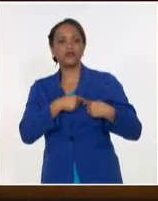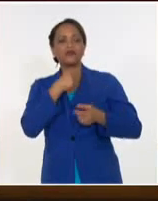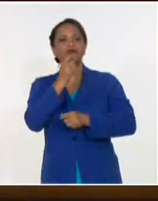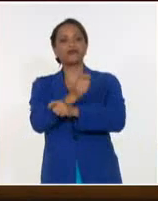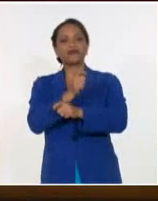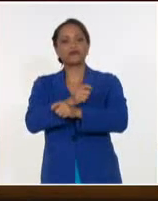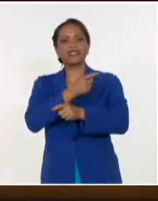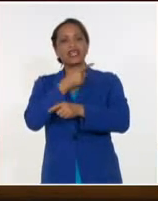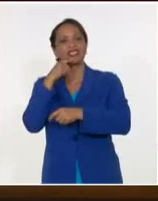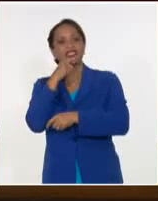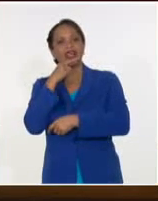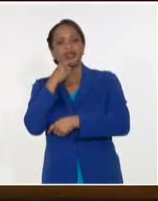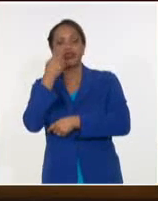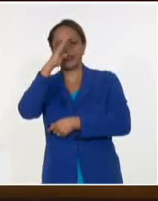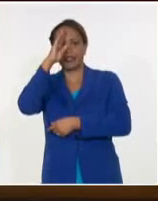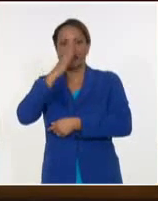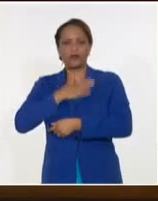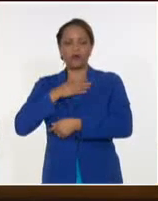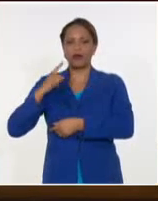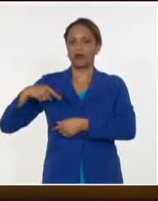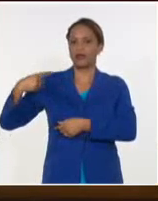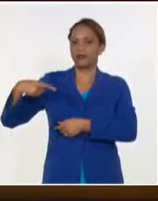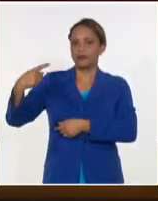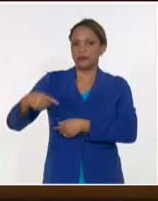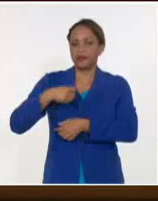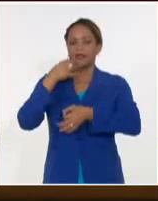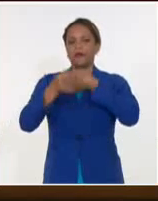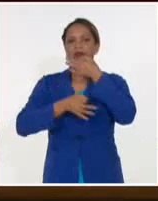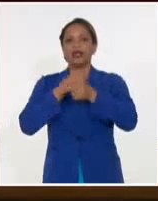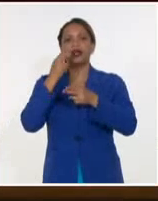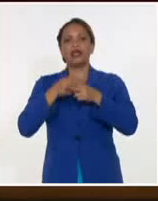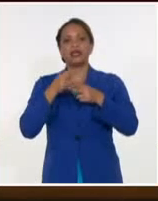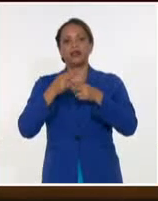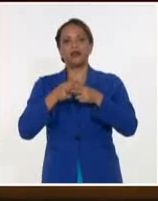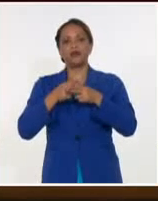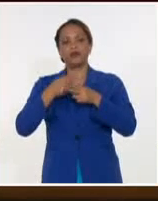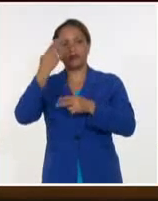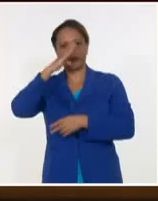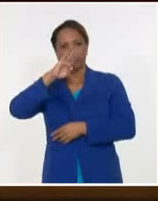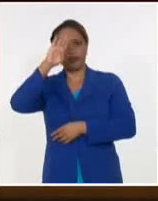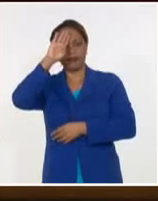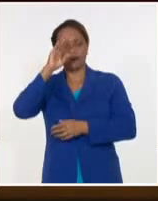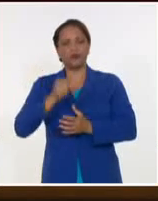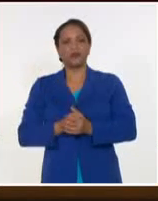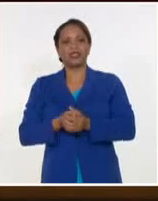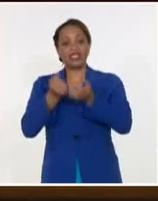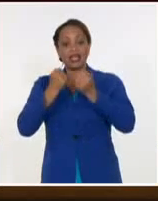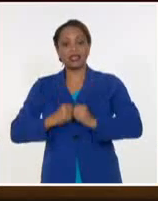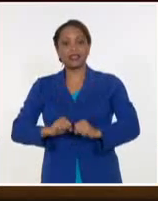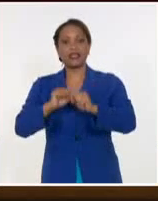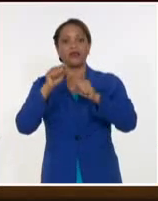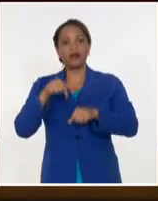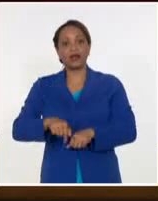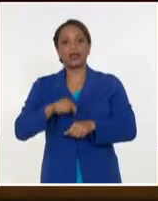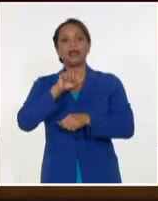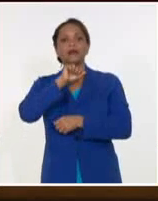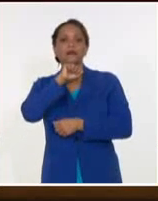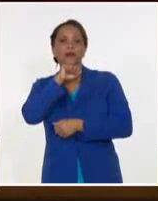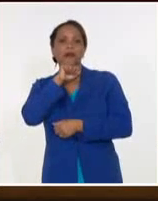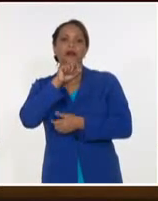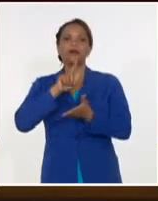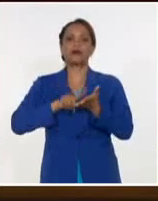de Cuba y por generaciones repetirán el nombre breve y sonoro de la tierra donde nacieron sus padres y